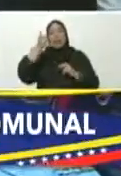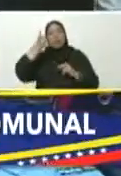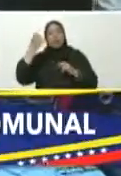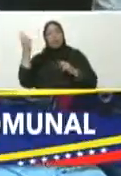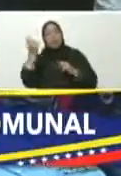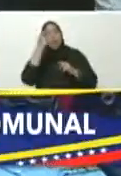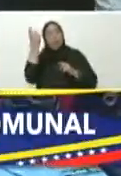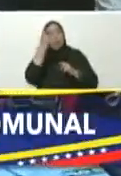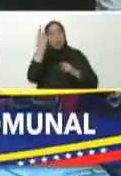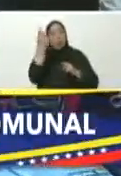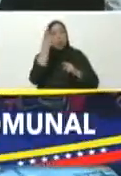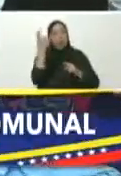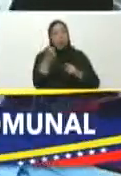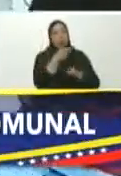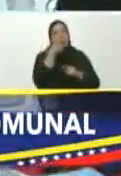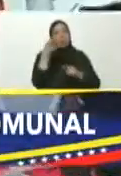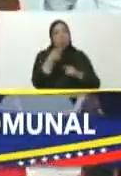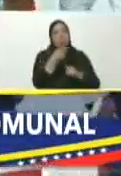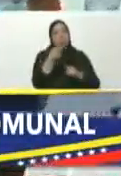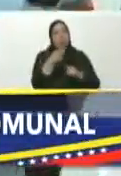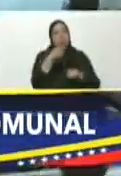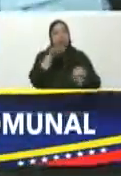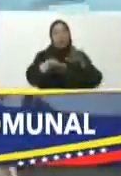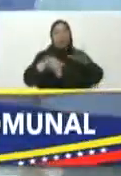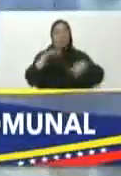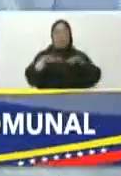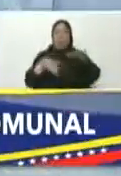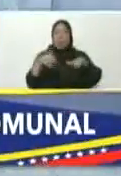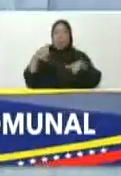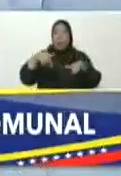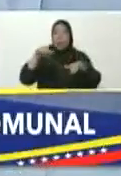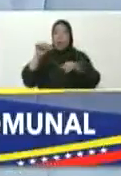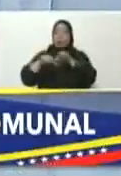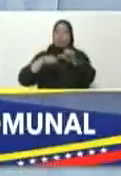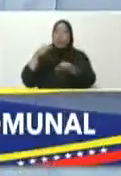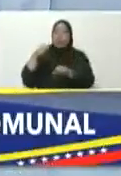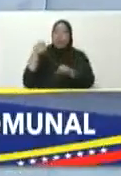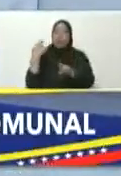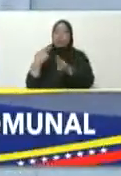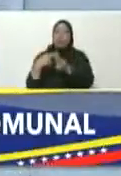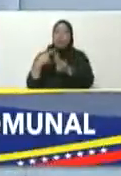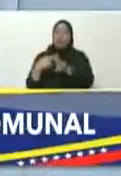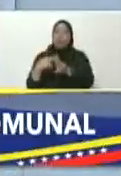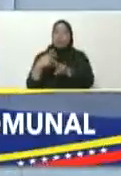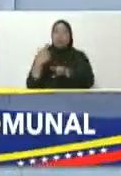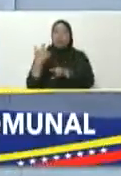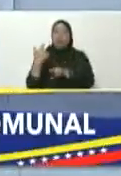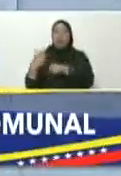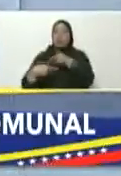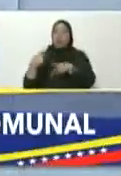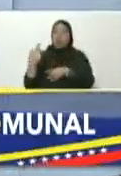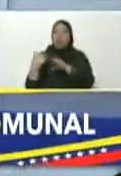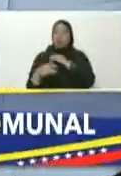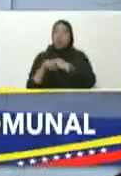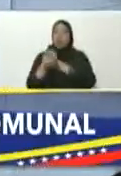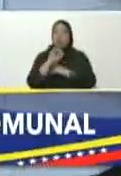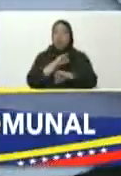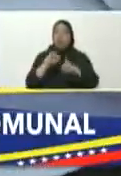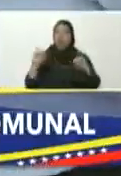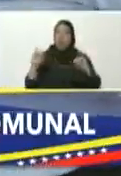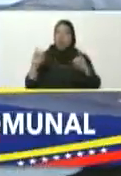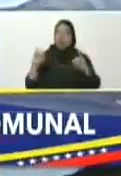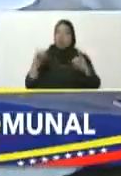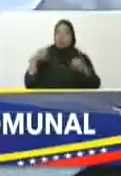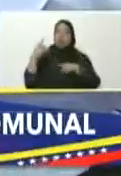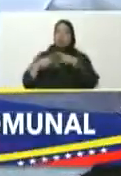pudiéramos estar en Playa Guayquiquí, en Puerto Cabello. Correcto. Y poder estar transmitiendo el procedimiento que en un momento determinado se realiza. Ella